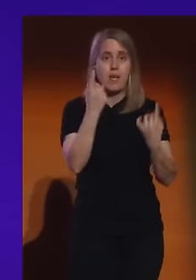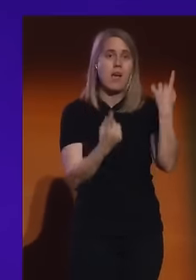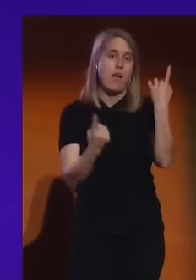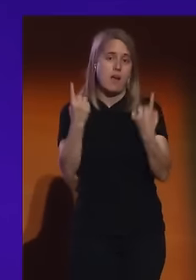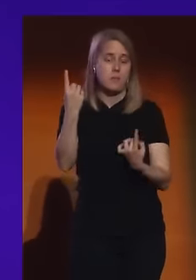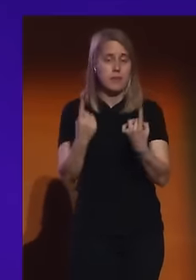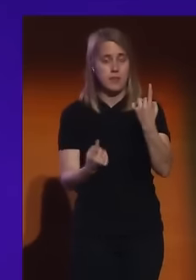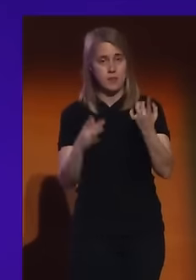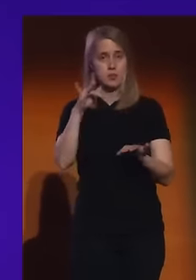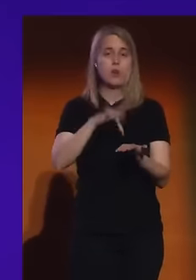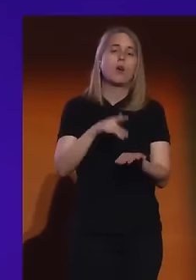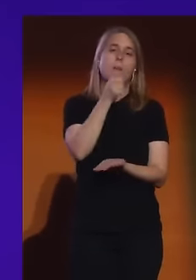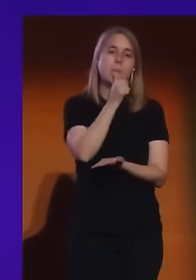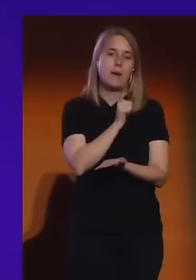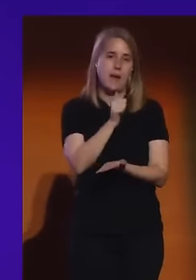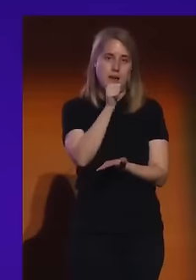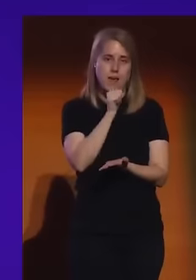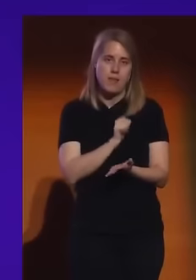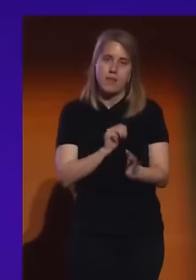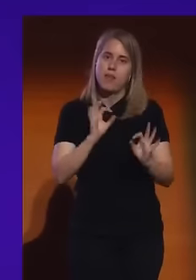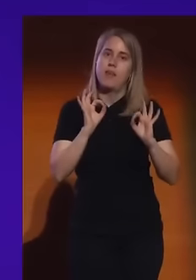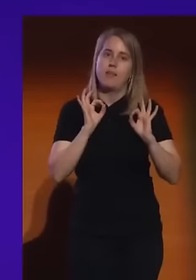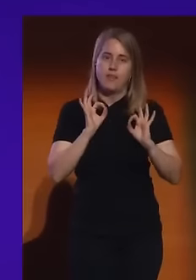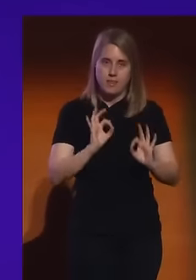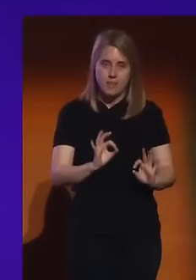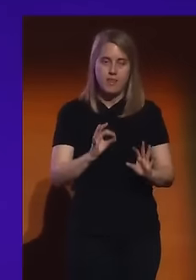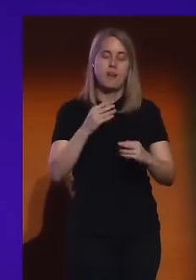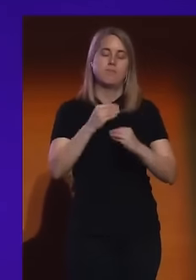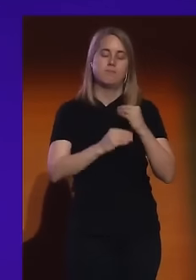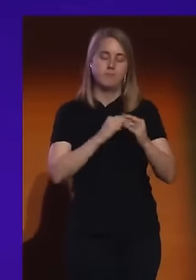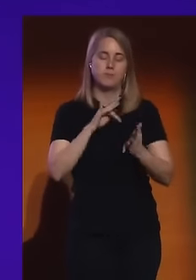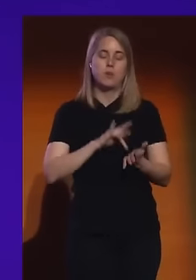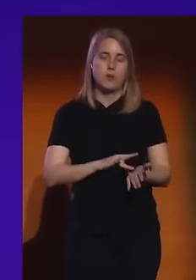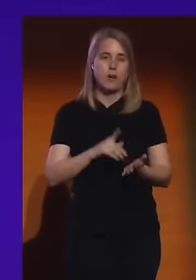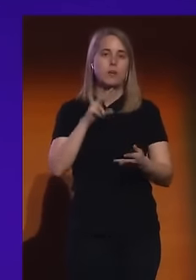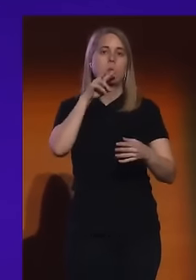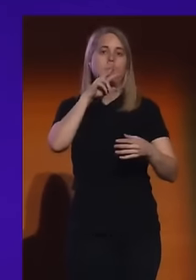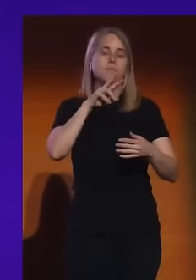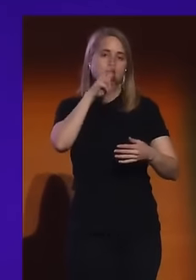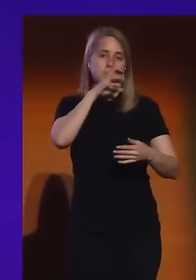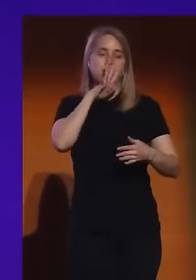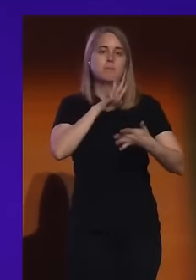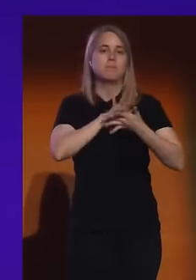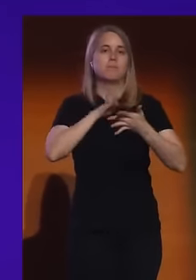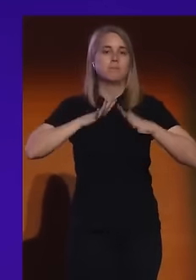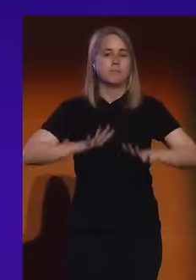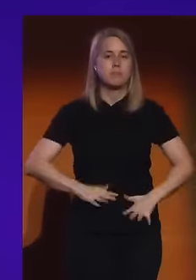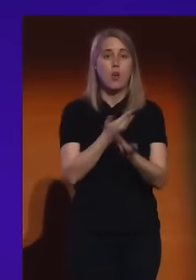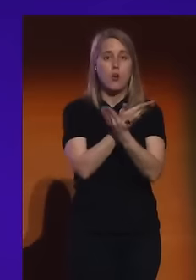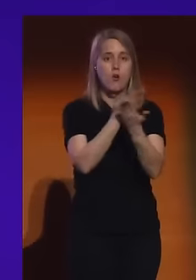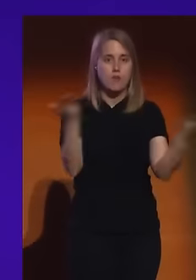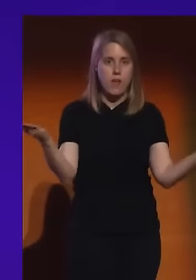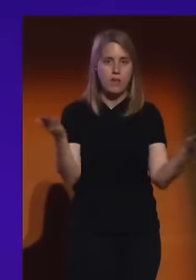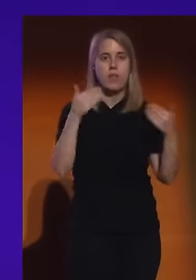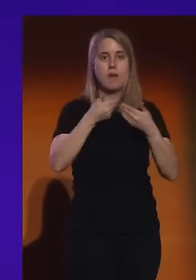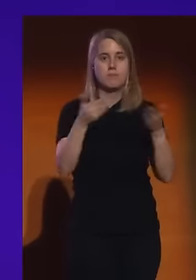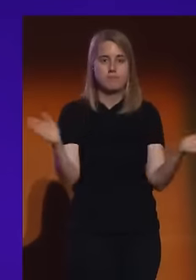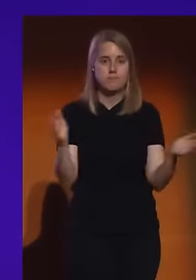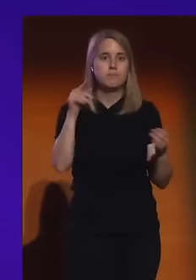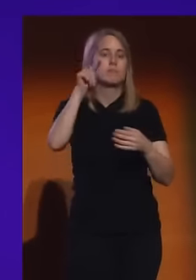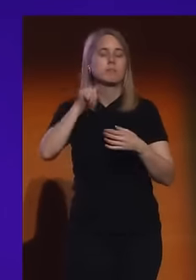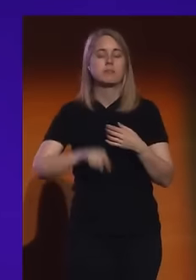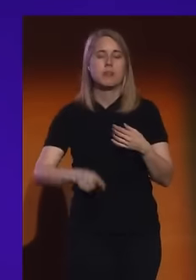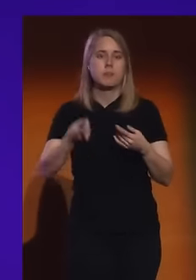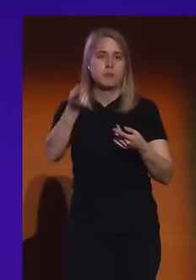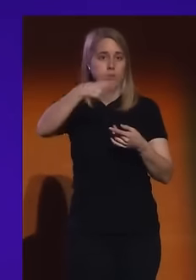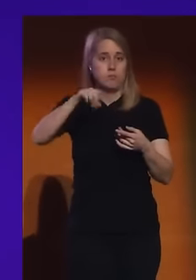esaten du pentar ariketak egitea lasas arenak konfi zaren horrek